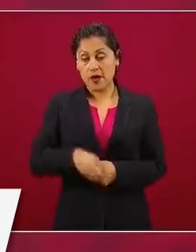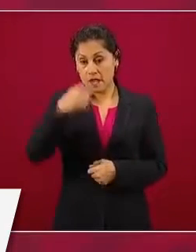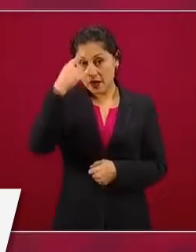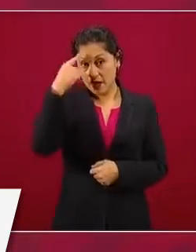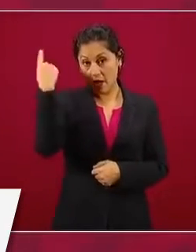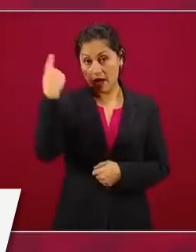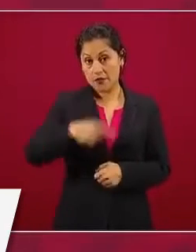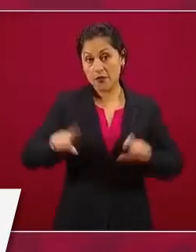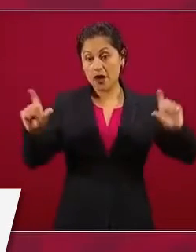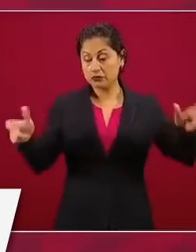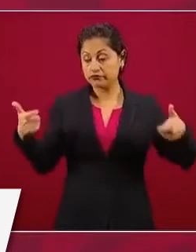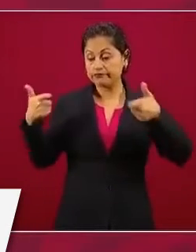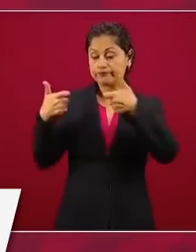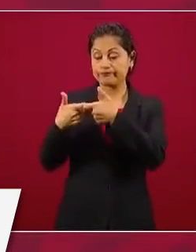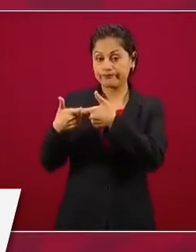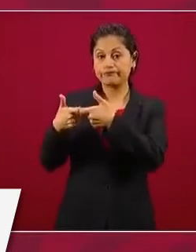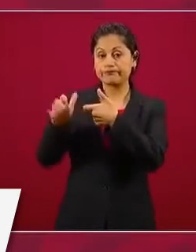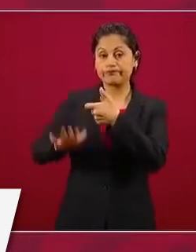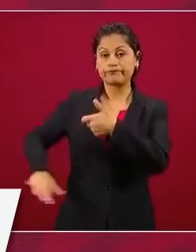sur-sureste,